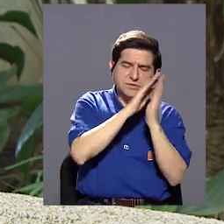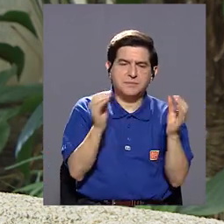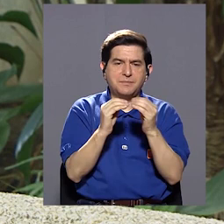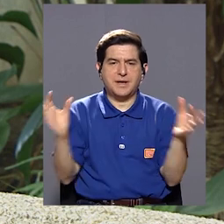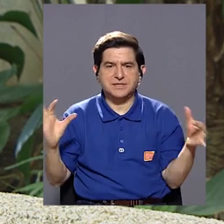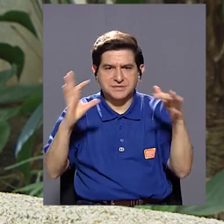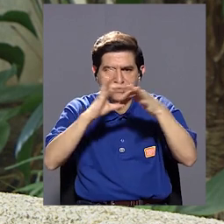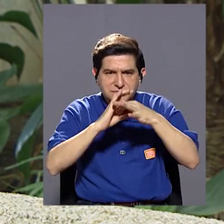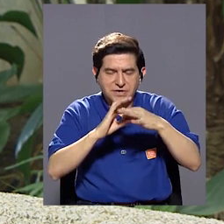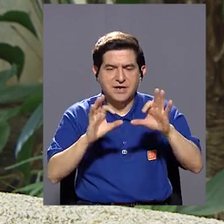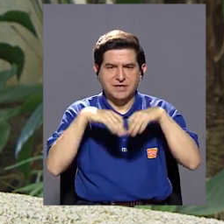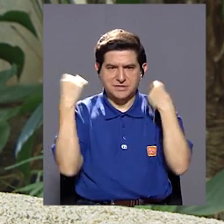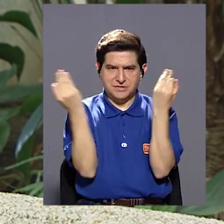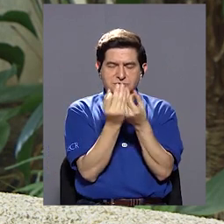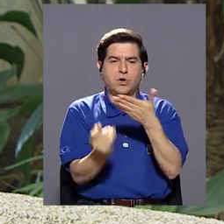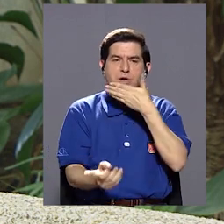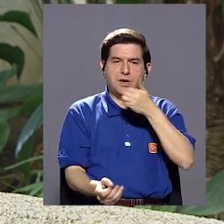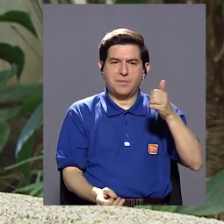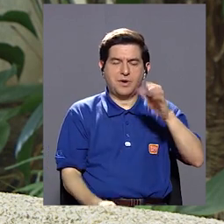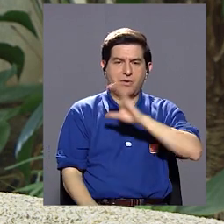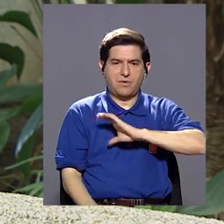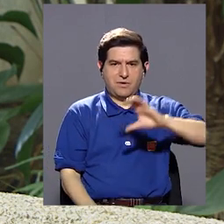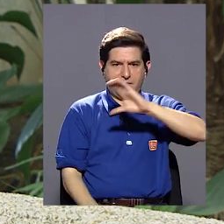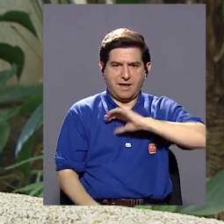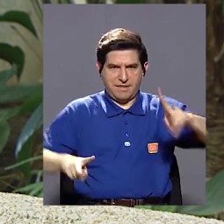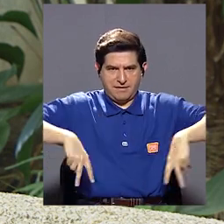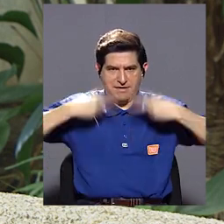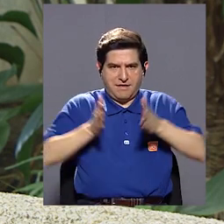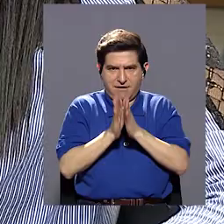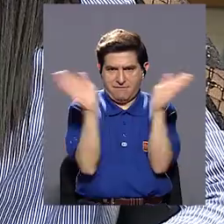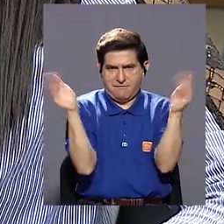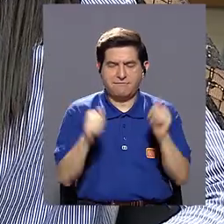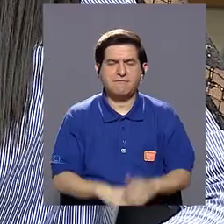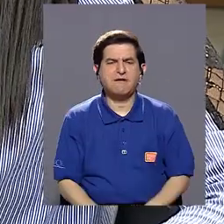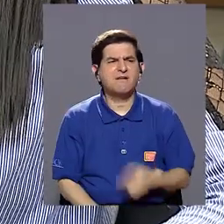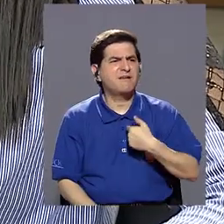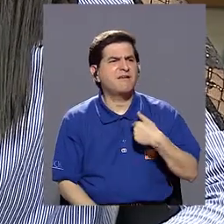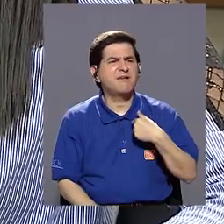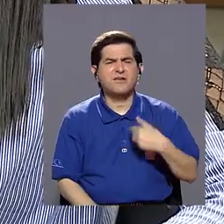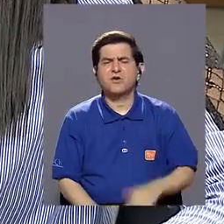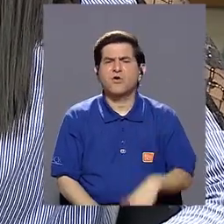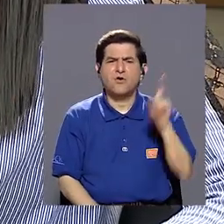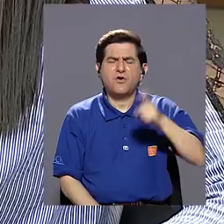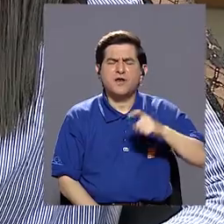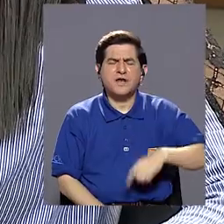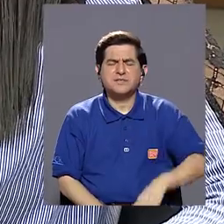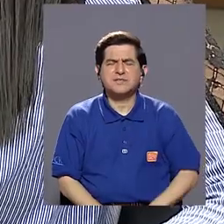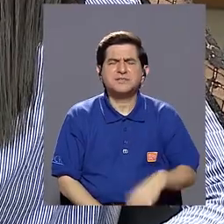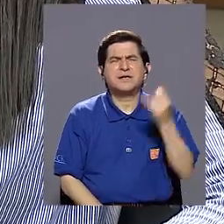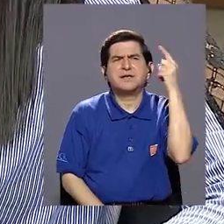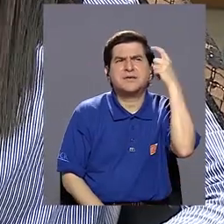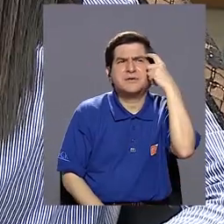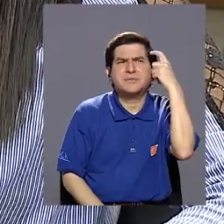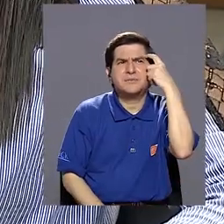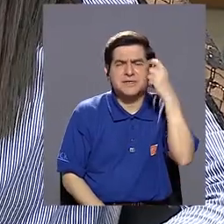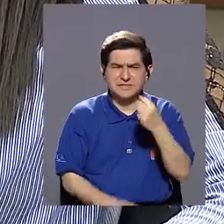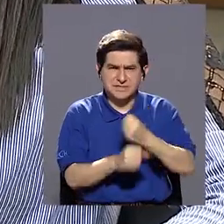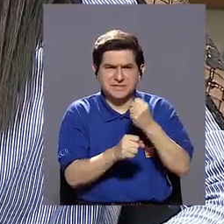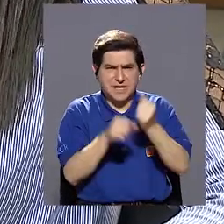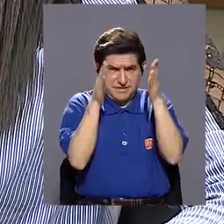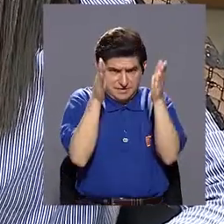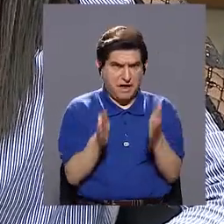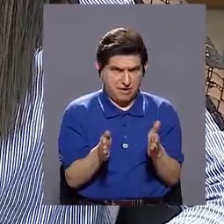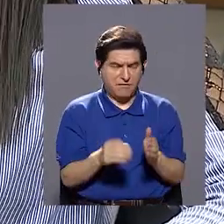sueño, más relaciones familiares y una mejor calidad de vida en general. ¿Qué debo de tomar en cuenta como